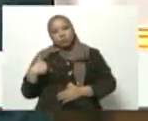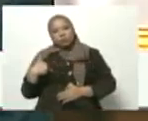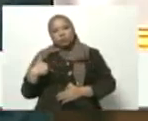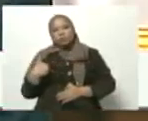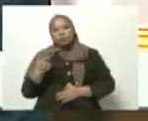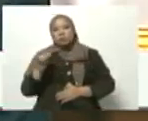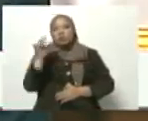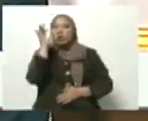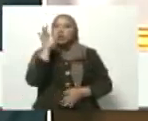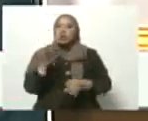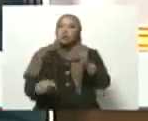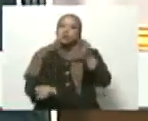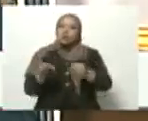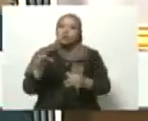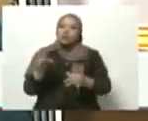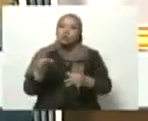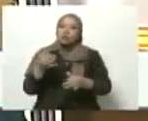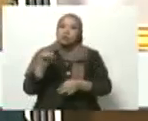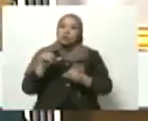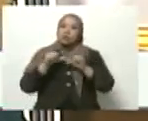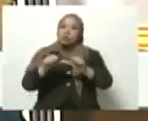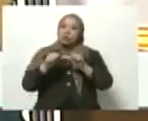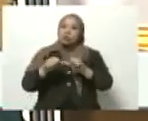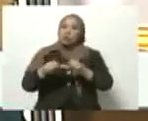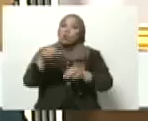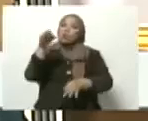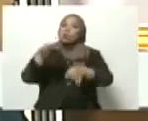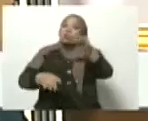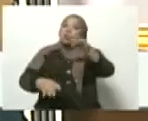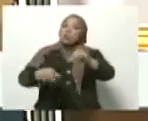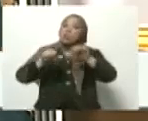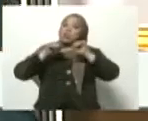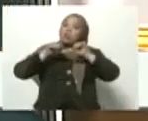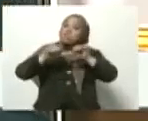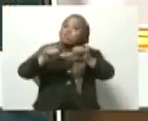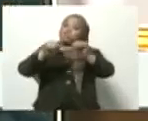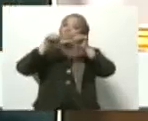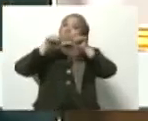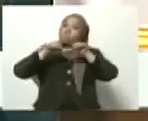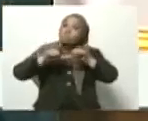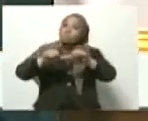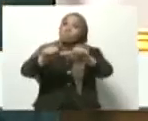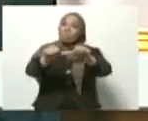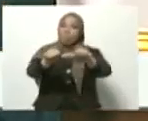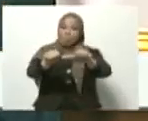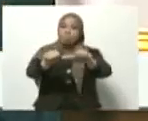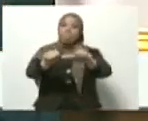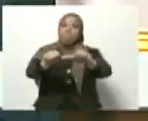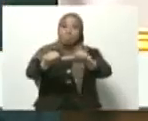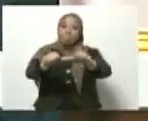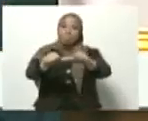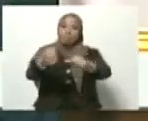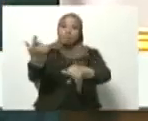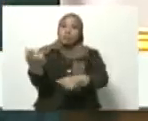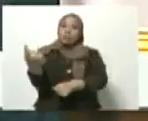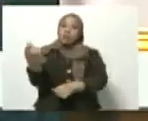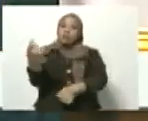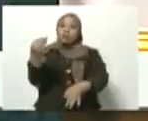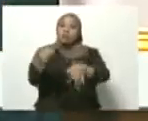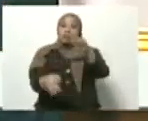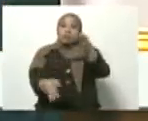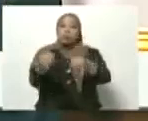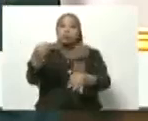que la justicia no deba seguir su curso. Eso no quiere decir que quienes hayan